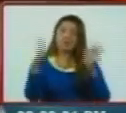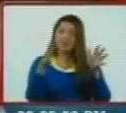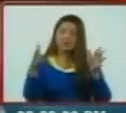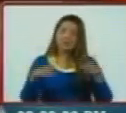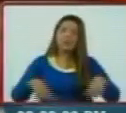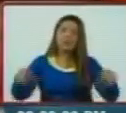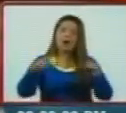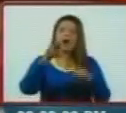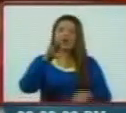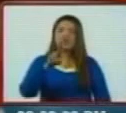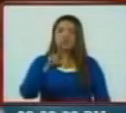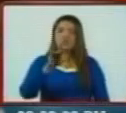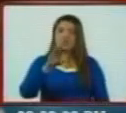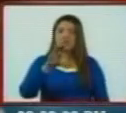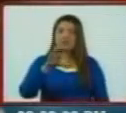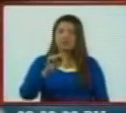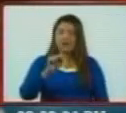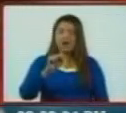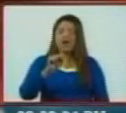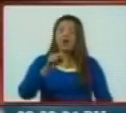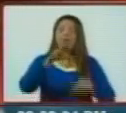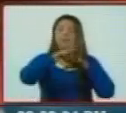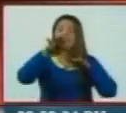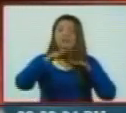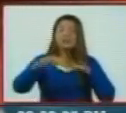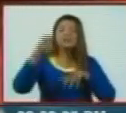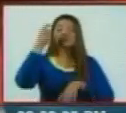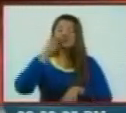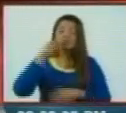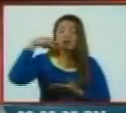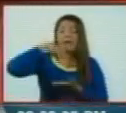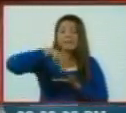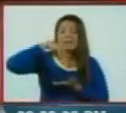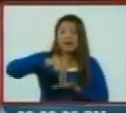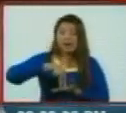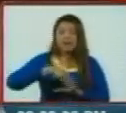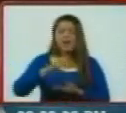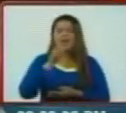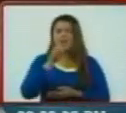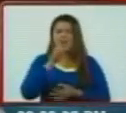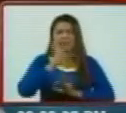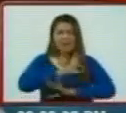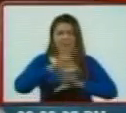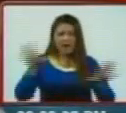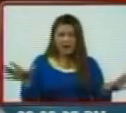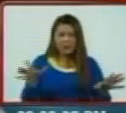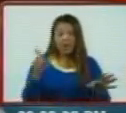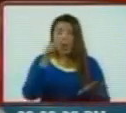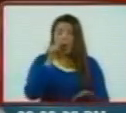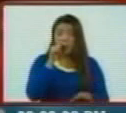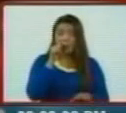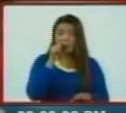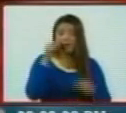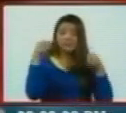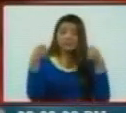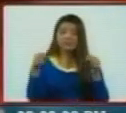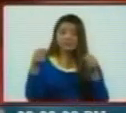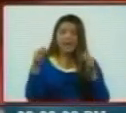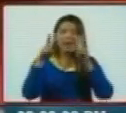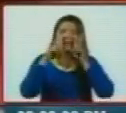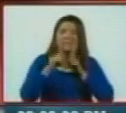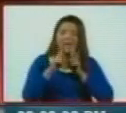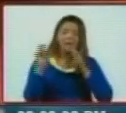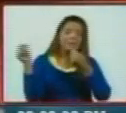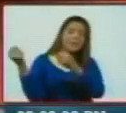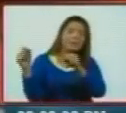Los Ruices, ubicada en el municipio Sucre del estado Miranda. De acuerdo con información preliminar, López y Amariz se encontraban removiendo unos